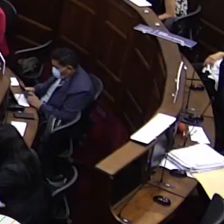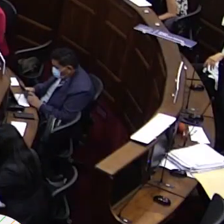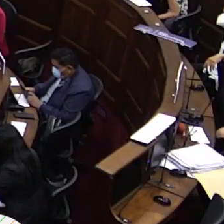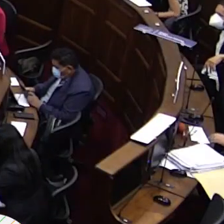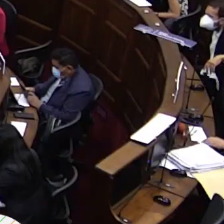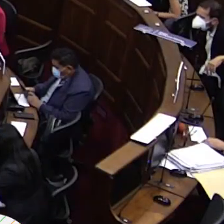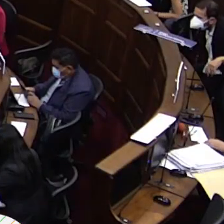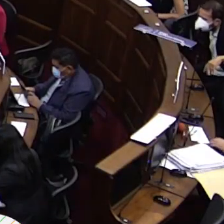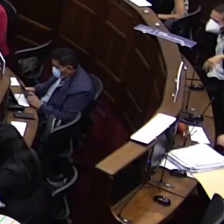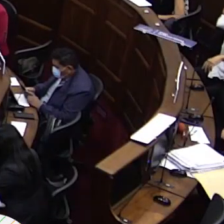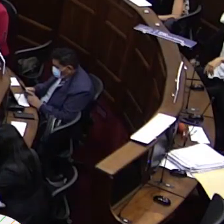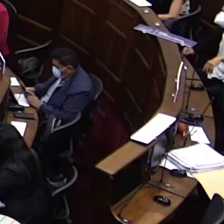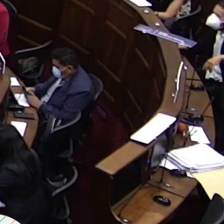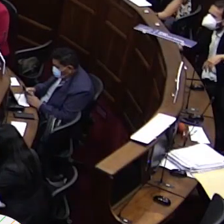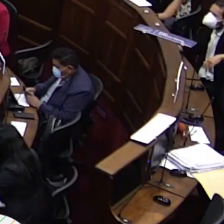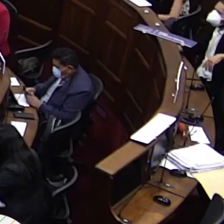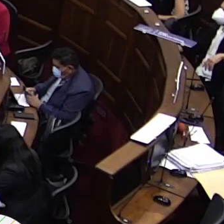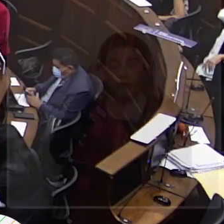A ver, si entiendo bien,